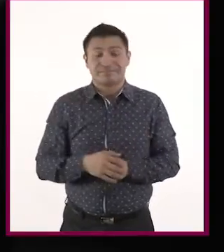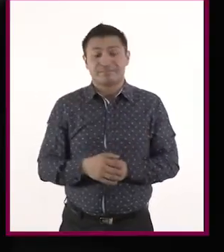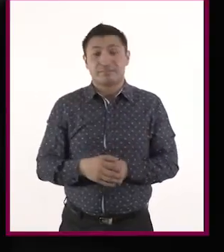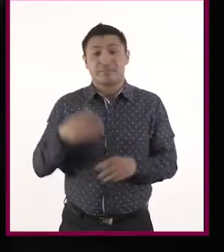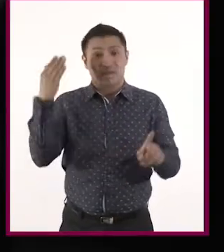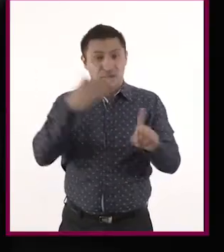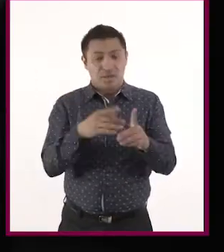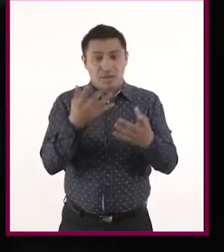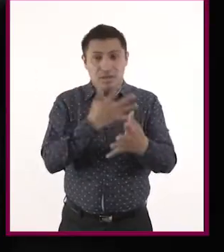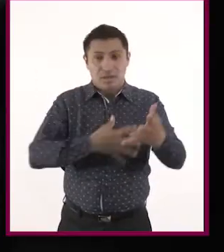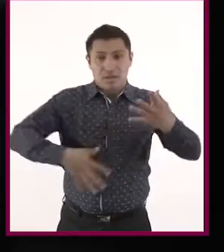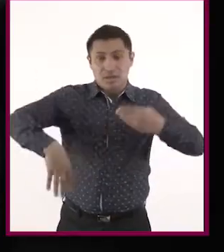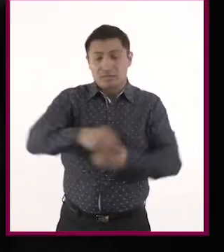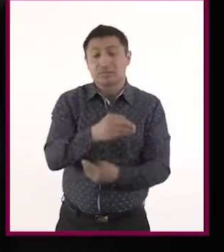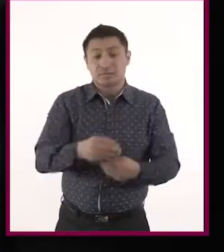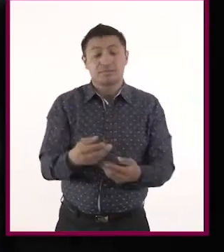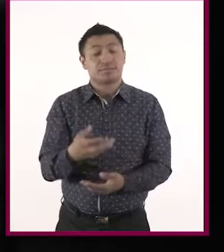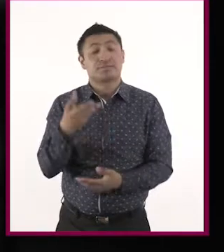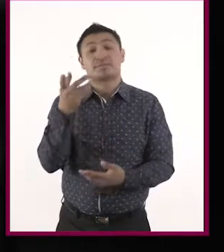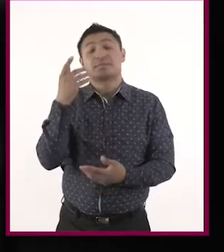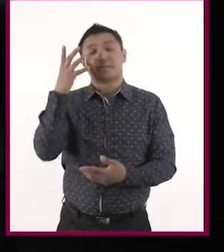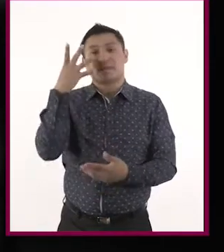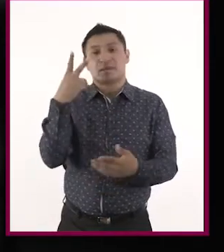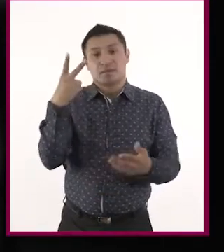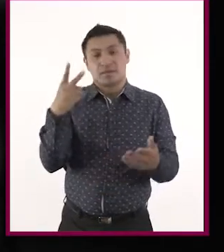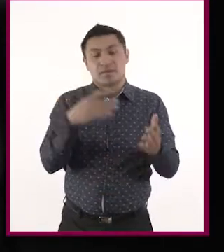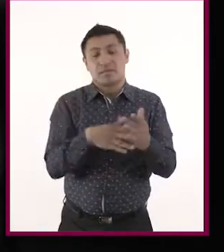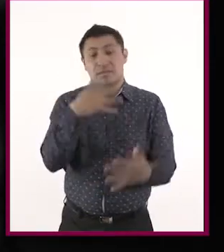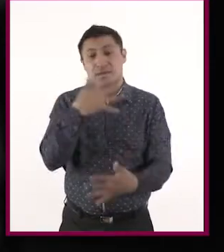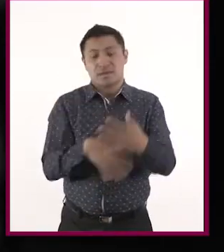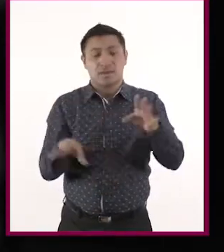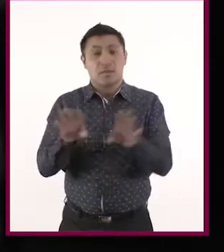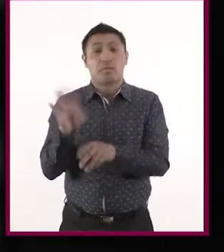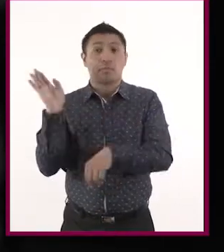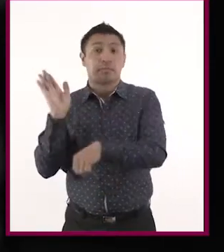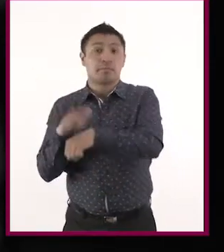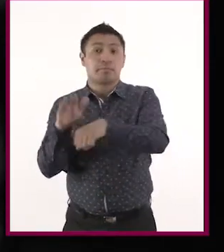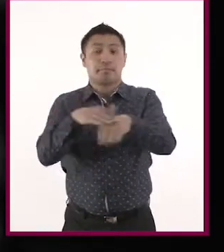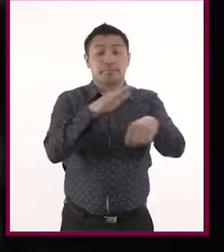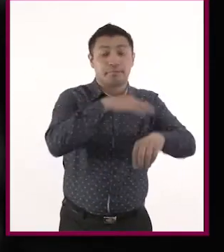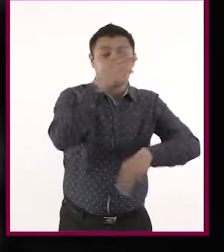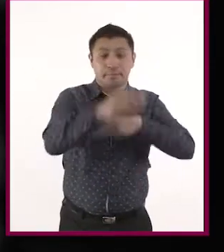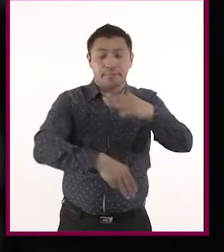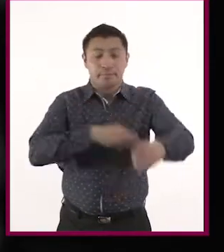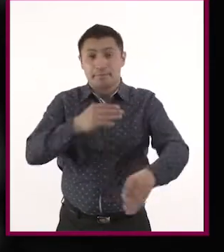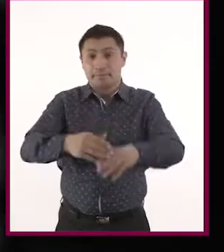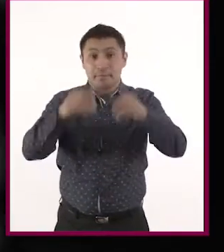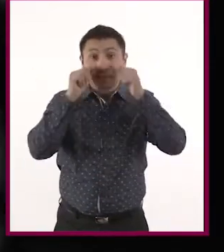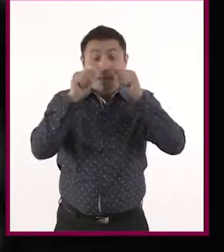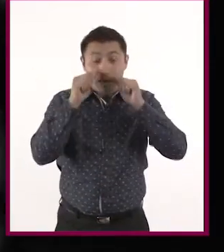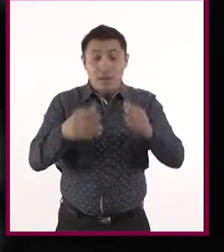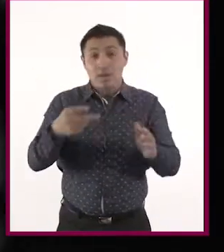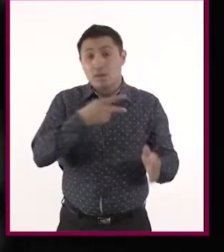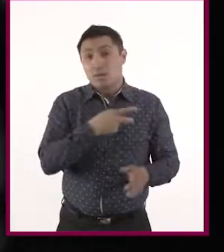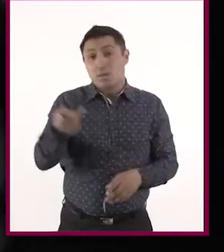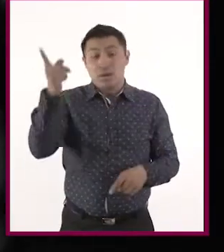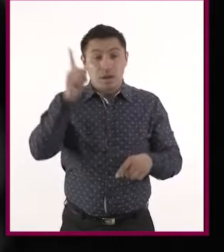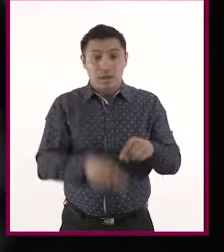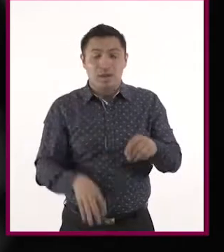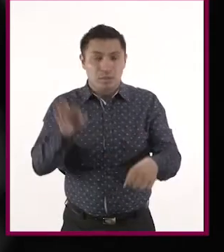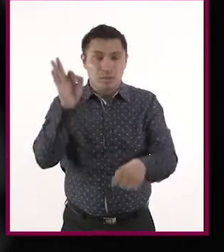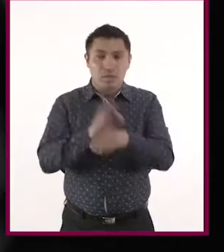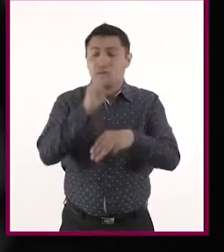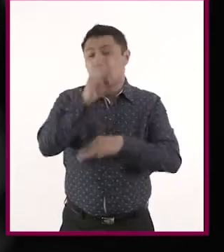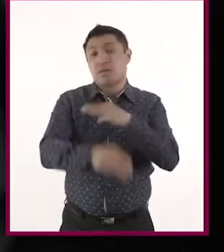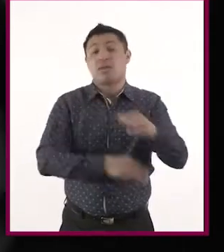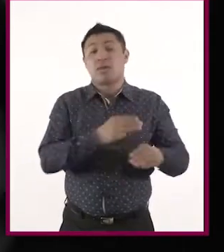Desarrollo Sostenible se adoptaron en 2015 como un llamado universal para poner fin a la pobreza, proteger el planeta y garantizar que